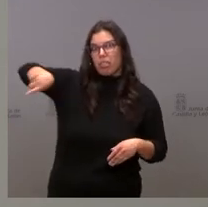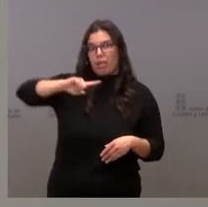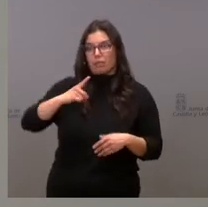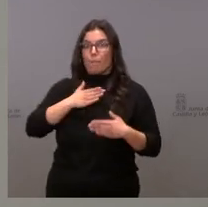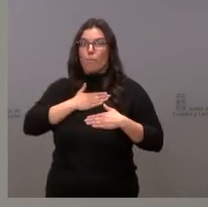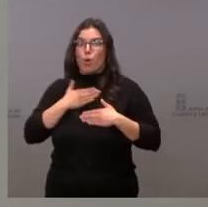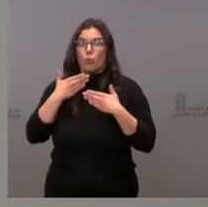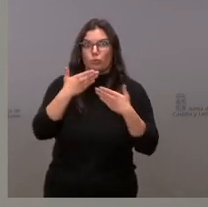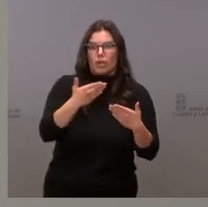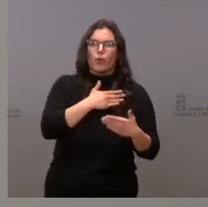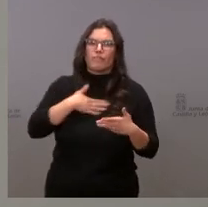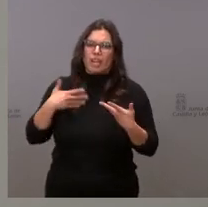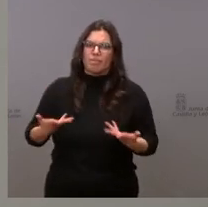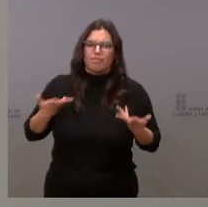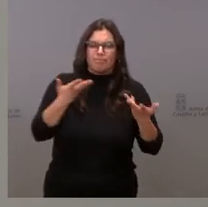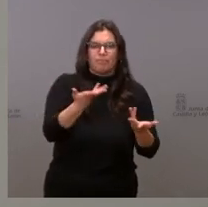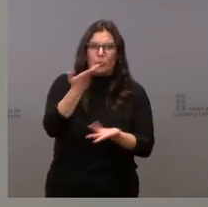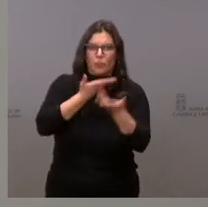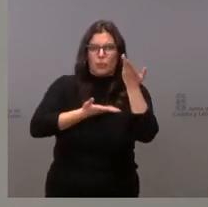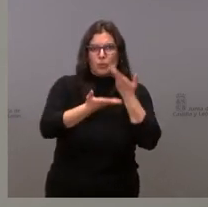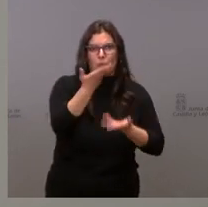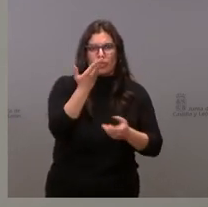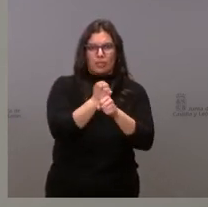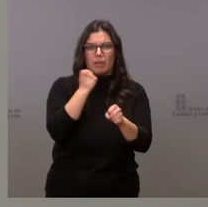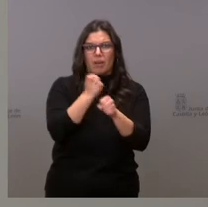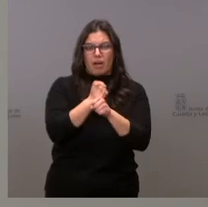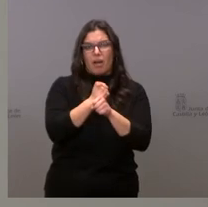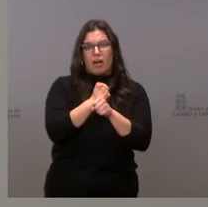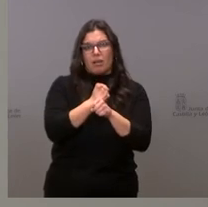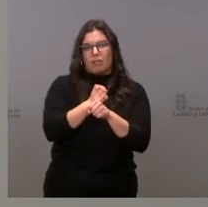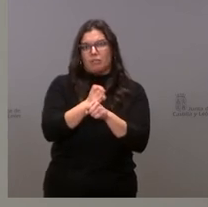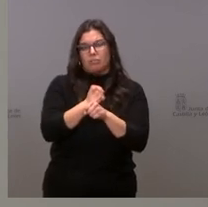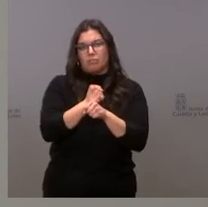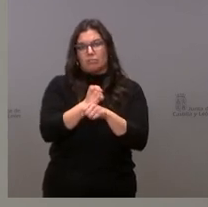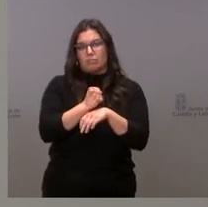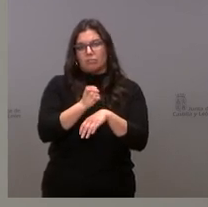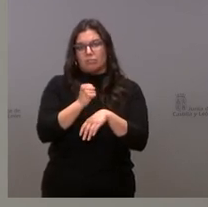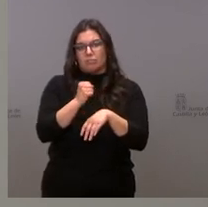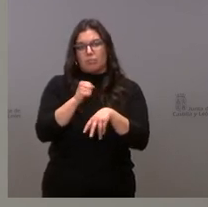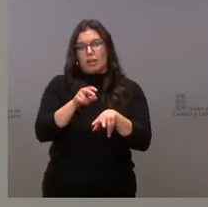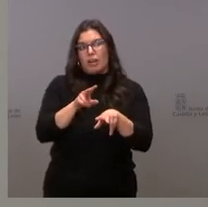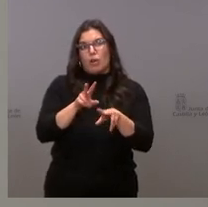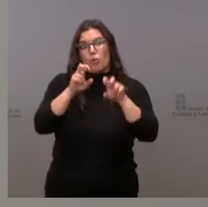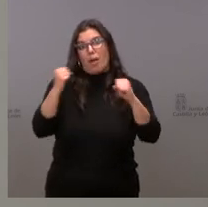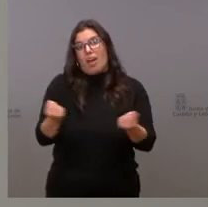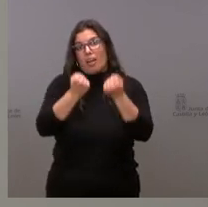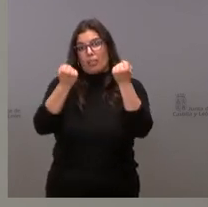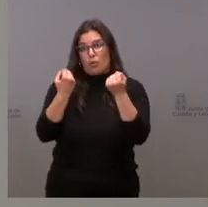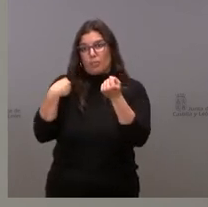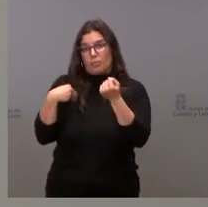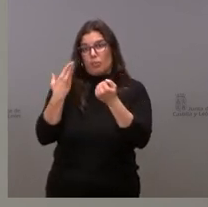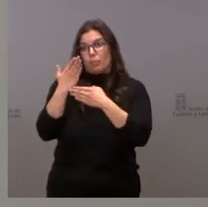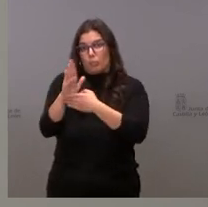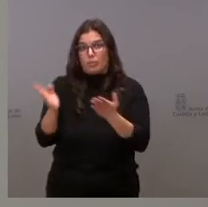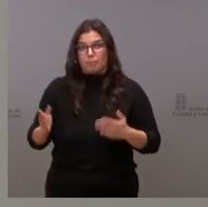de profesionales que han decidido trabajar de modo voluntario en esta en esta nueva acción que sedesa que se les ha